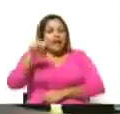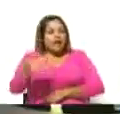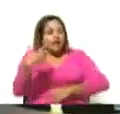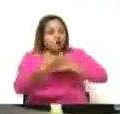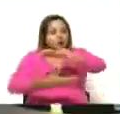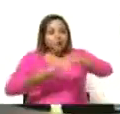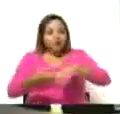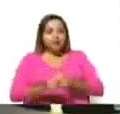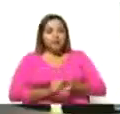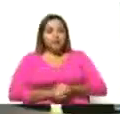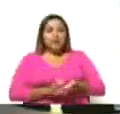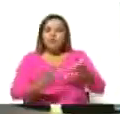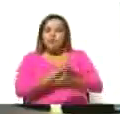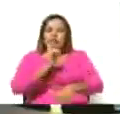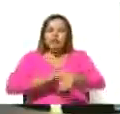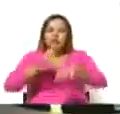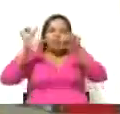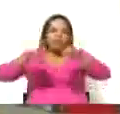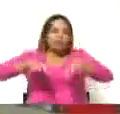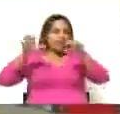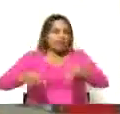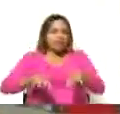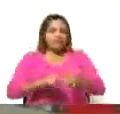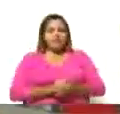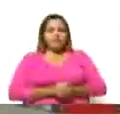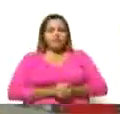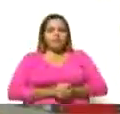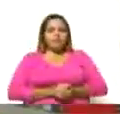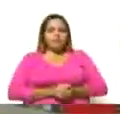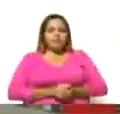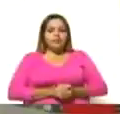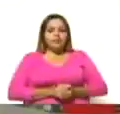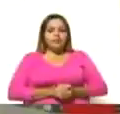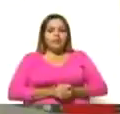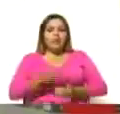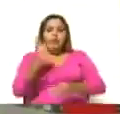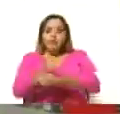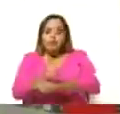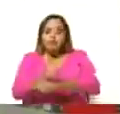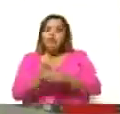circunstancias de tiempo de lluvia. Nos mantenemos, pues, informando.